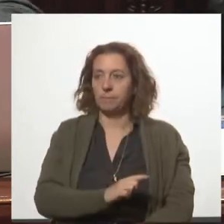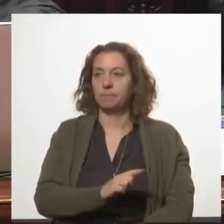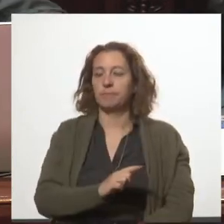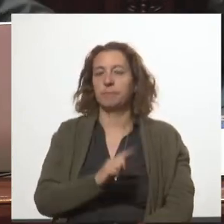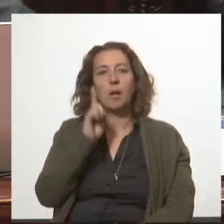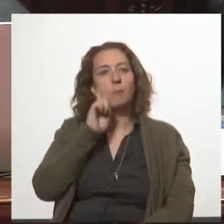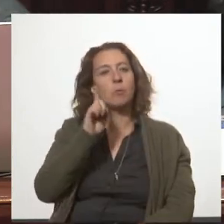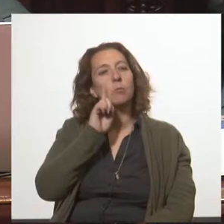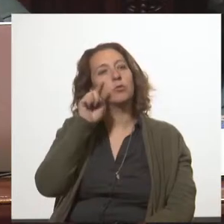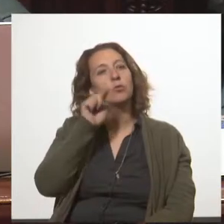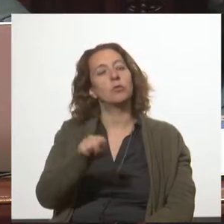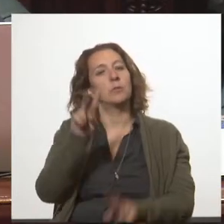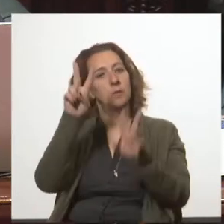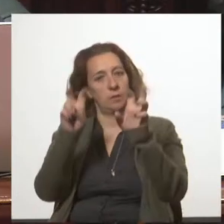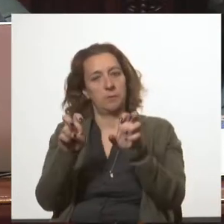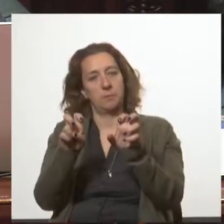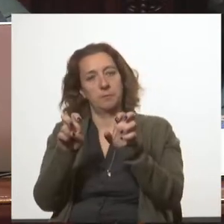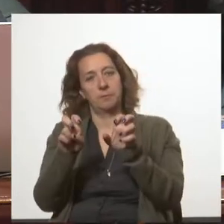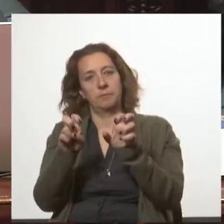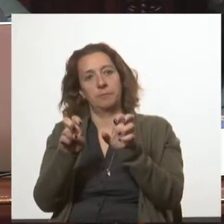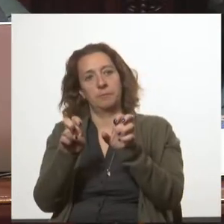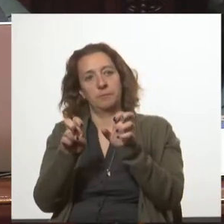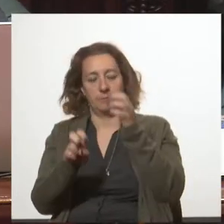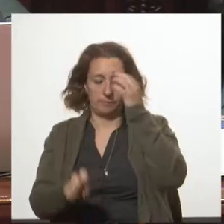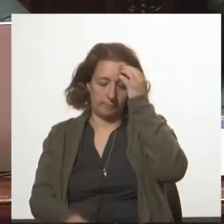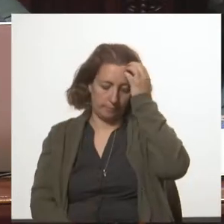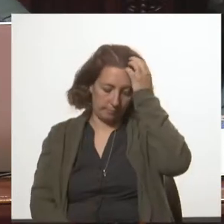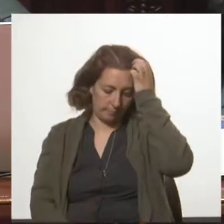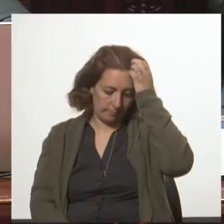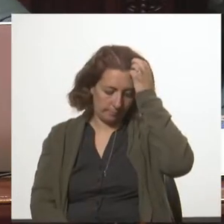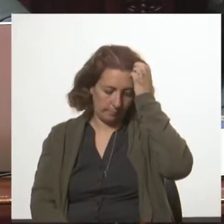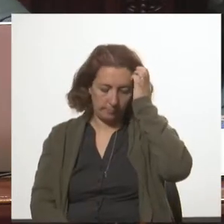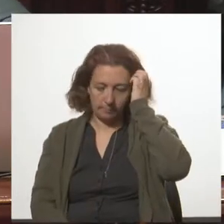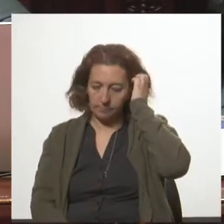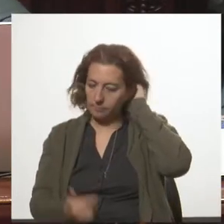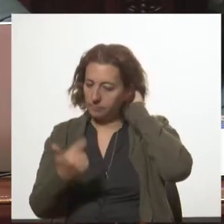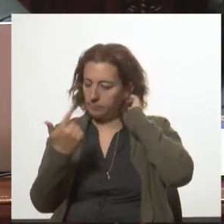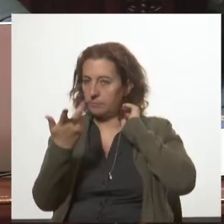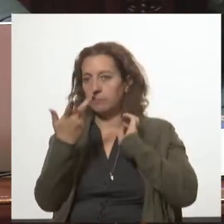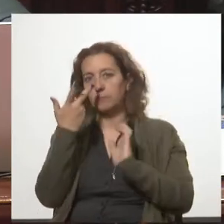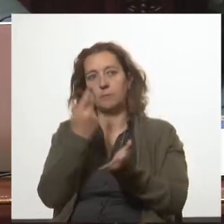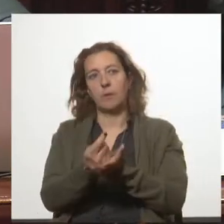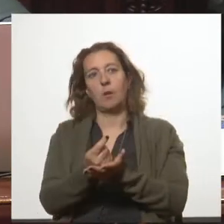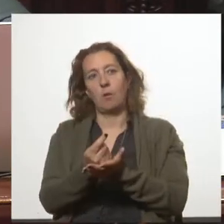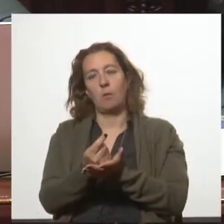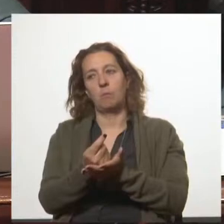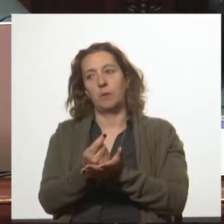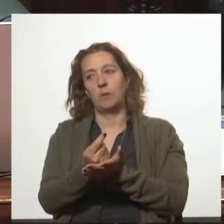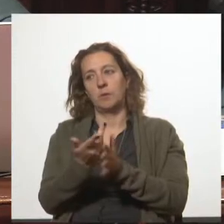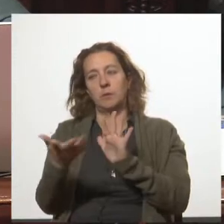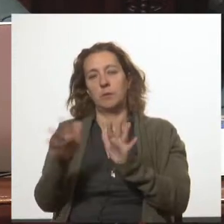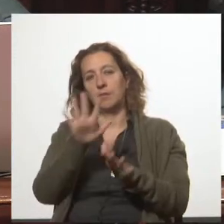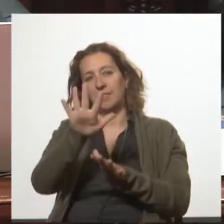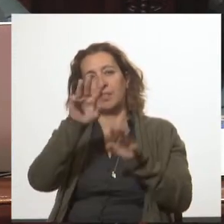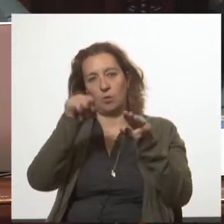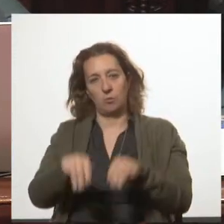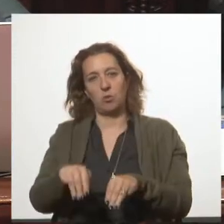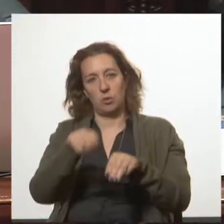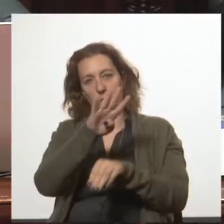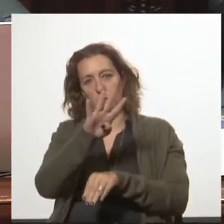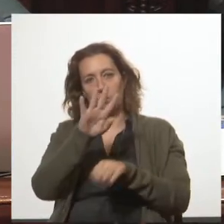propósito de ese asunto y la cantidad de compras es del orden de los 5 millones